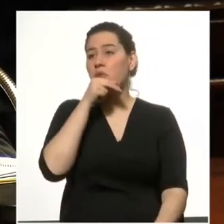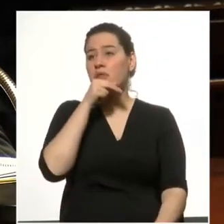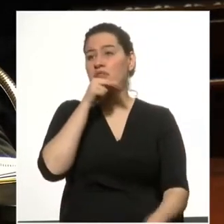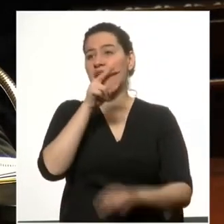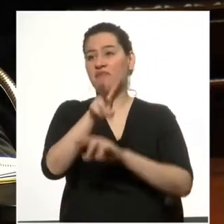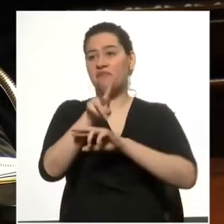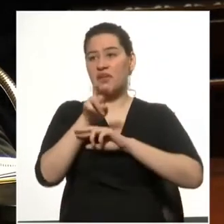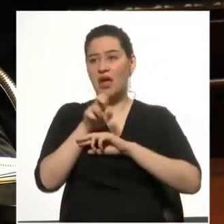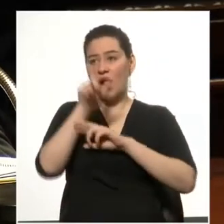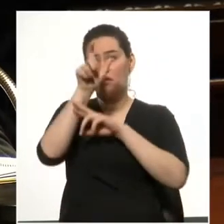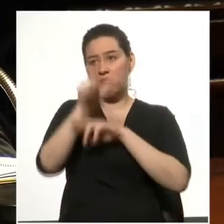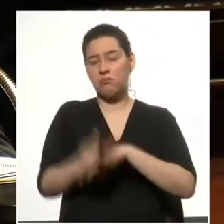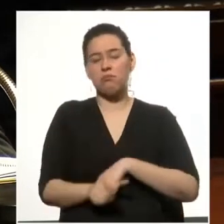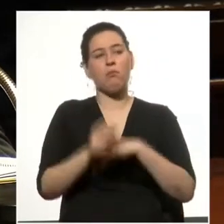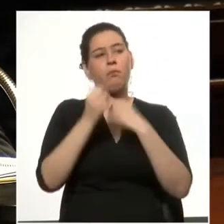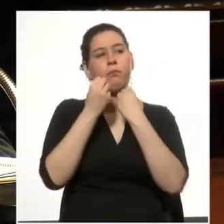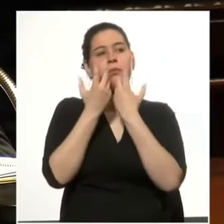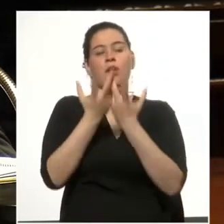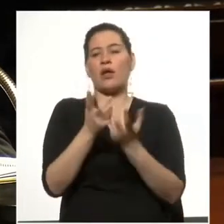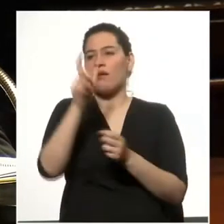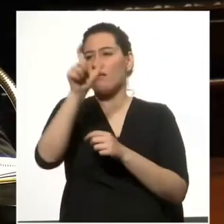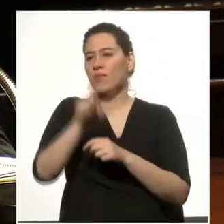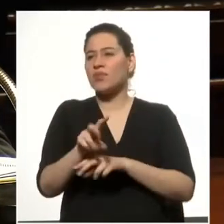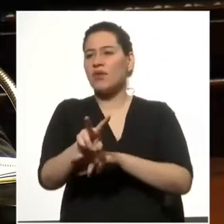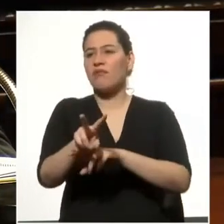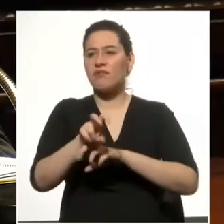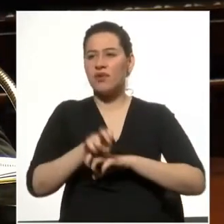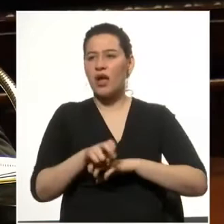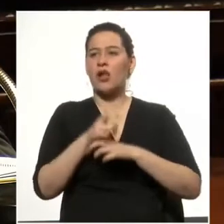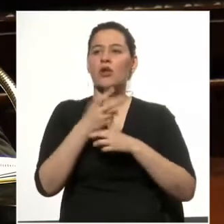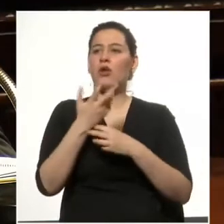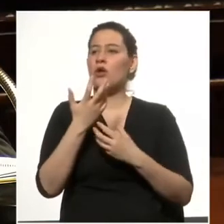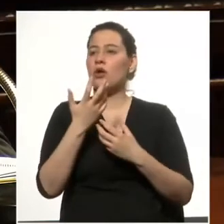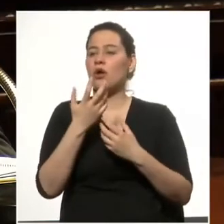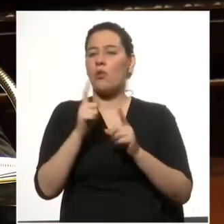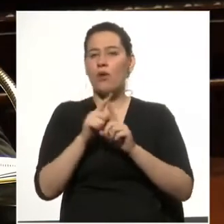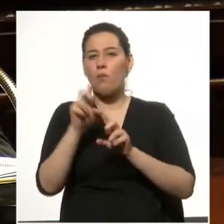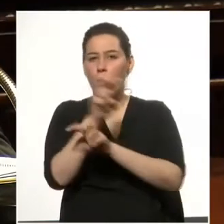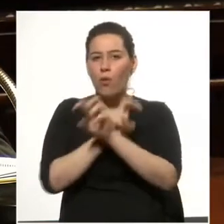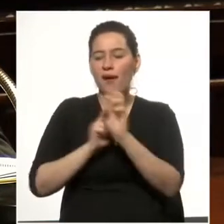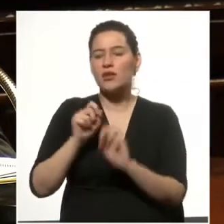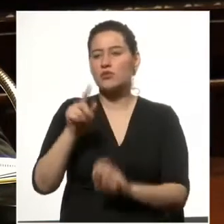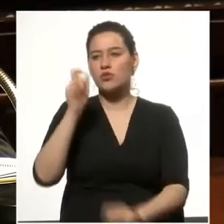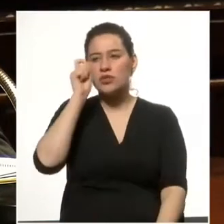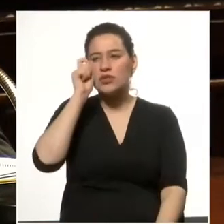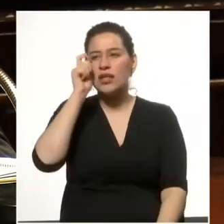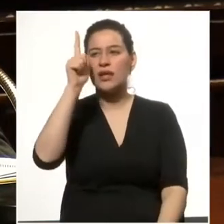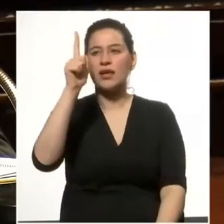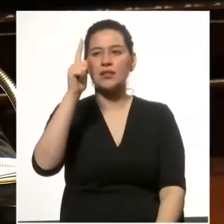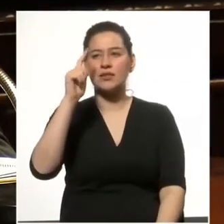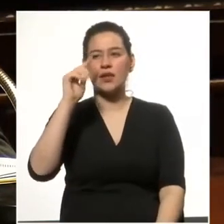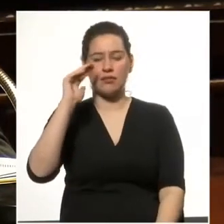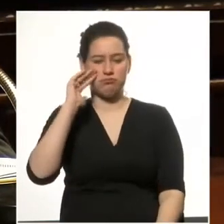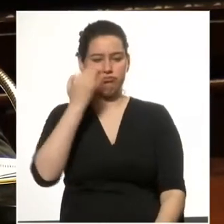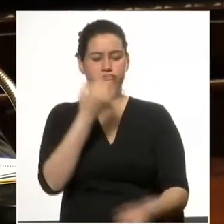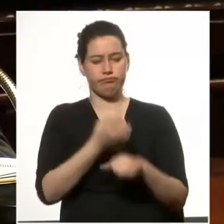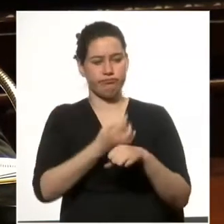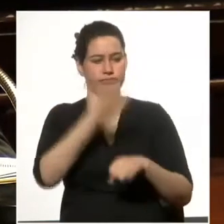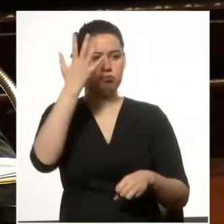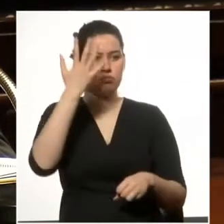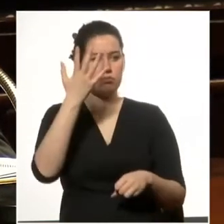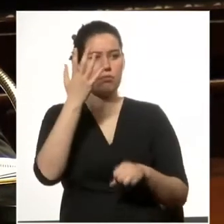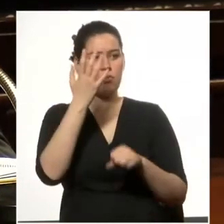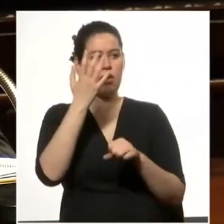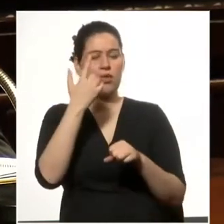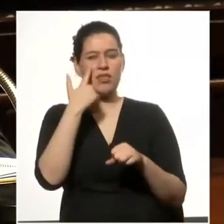fiscal Morosoli. ¿Por qué razón el fiscal no utiliza su astucia y reconocido profesionalismo